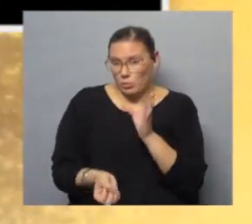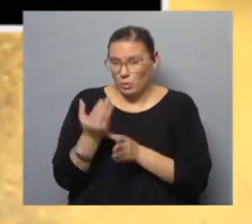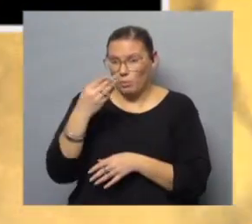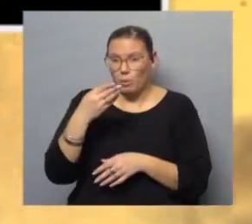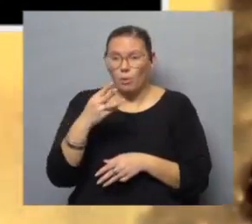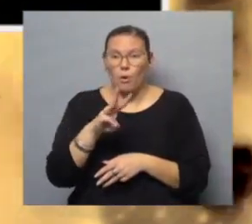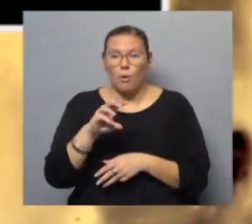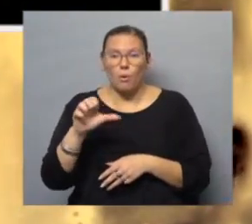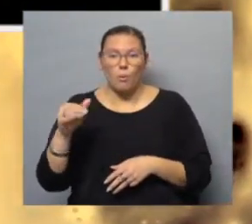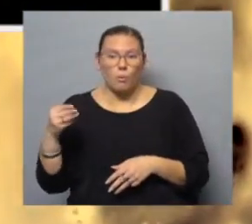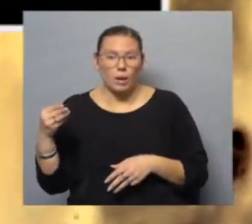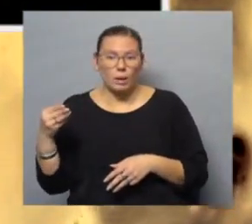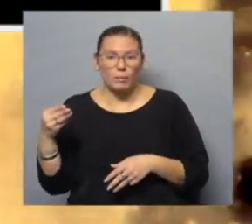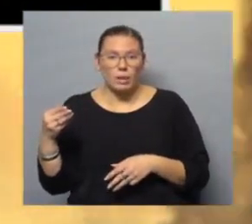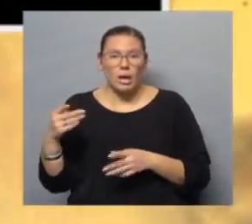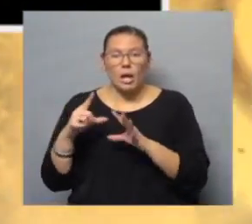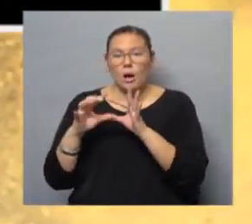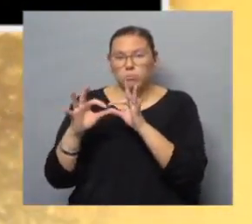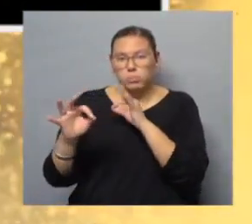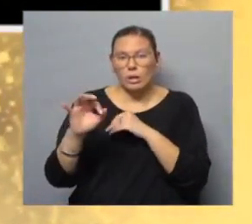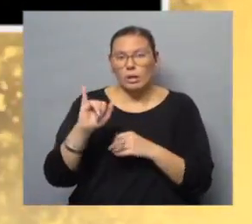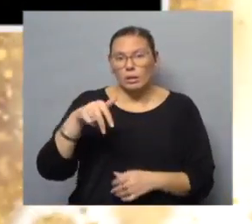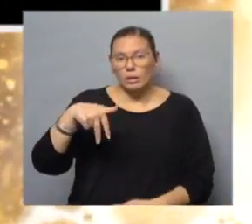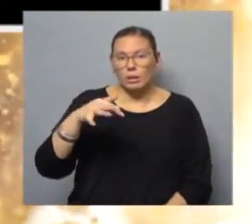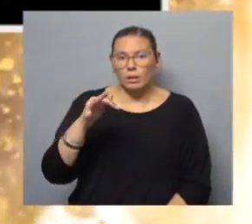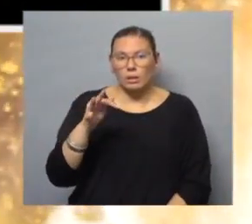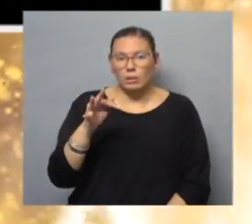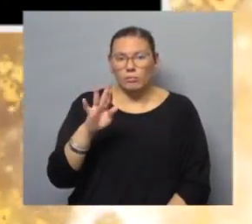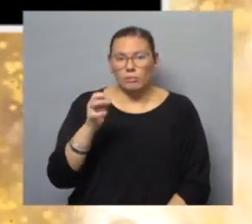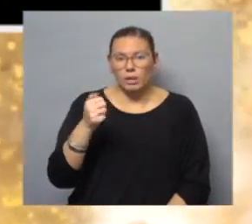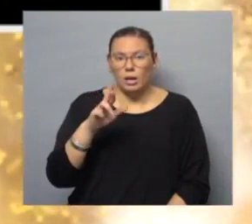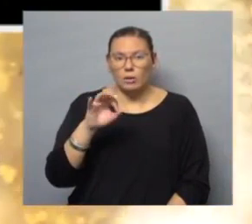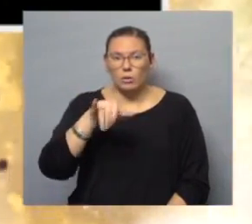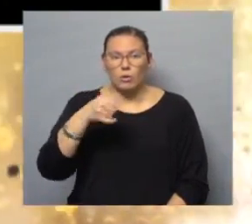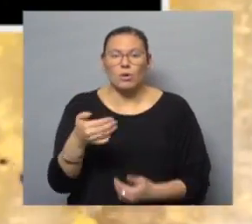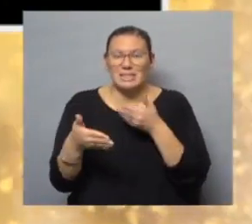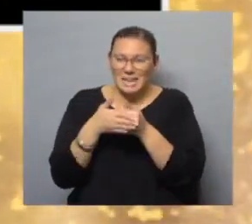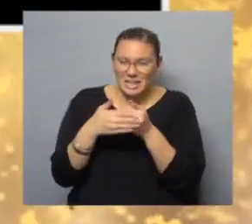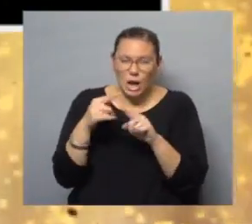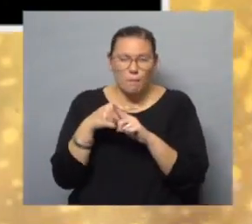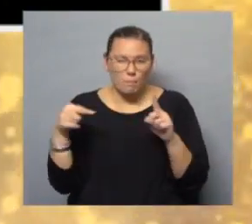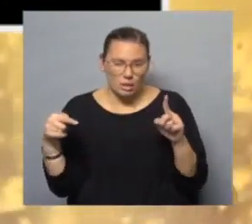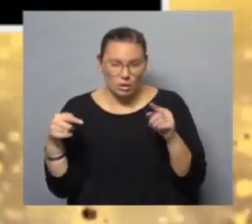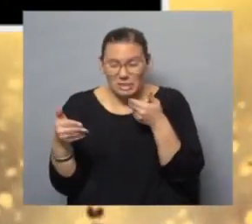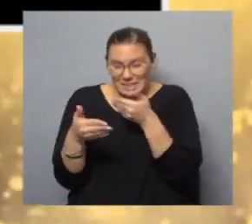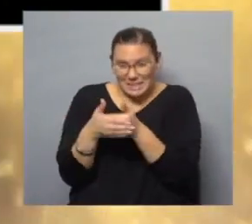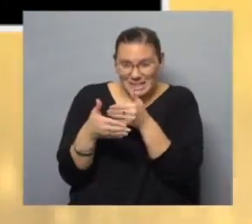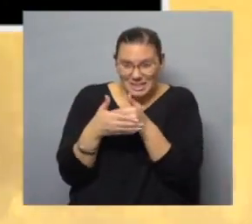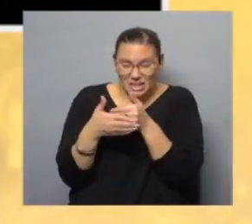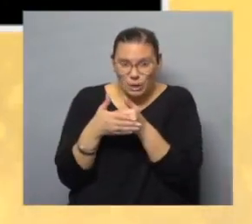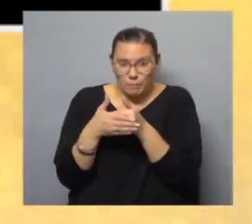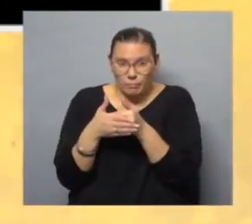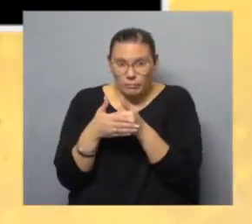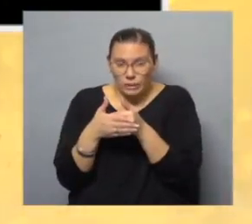el rango de longitud de onda que se llama el infrarrojo cercano y el infrarrojo medio, digamos. Para tener una idea, el infrarrojo cercano es